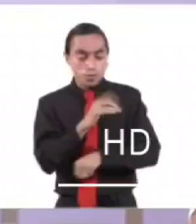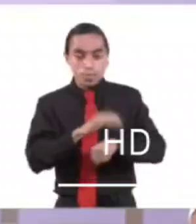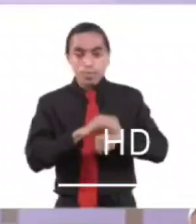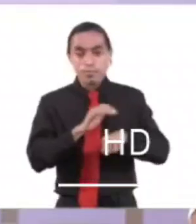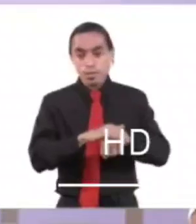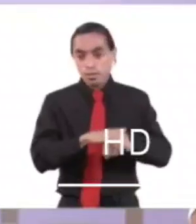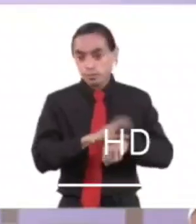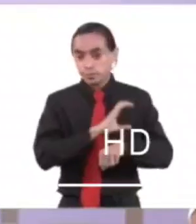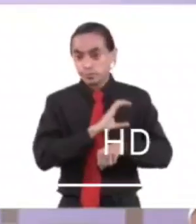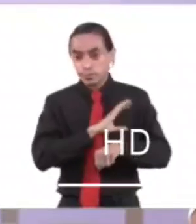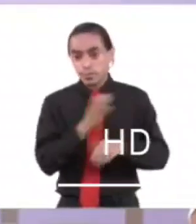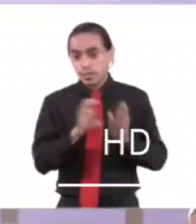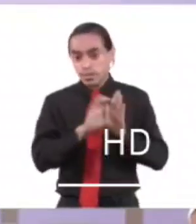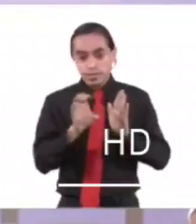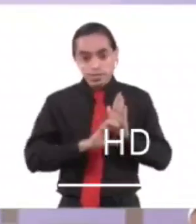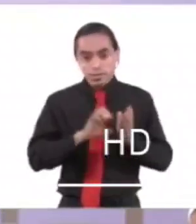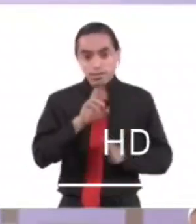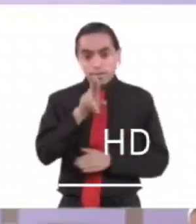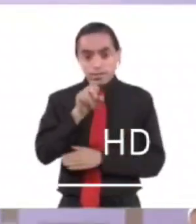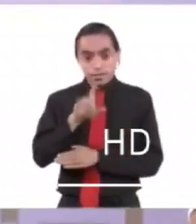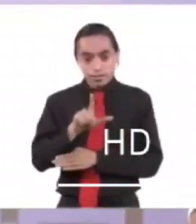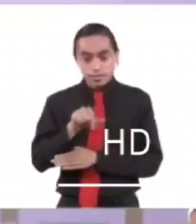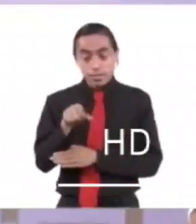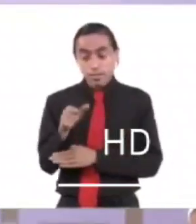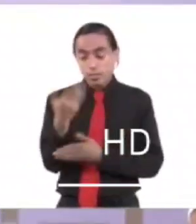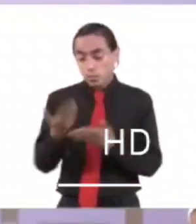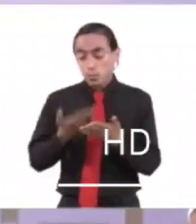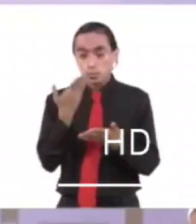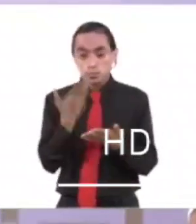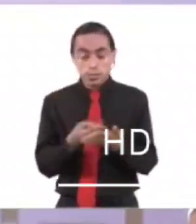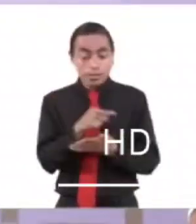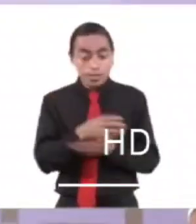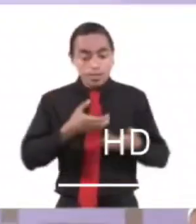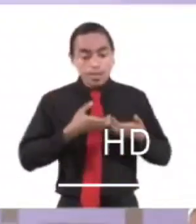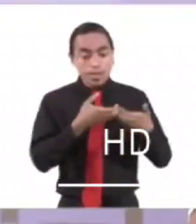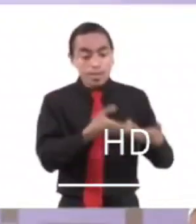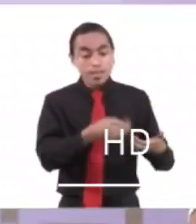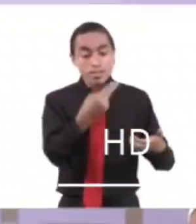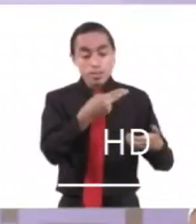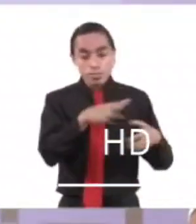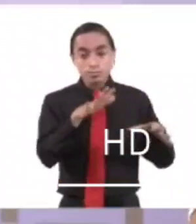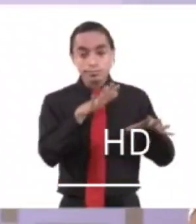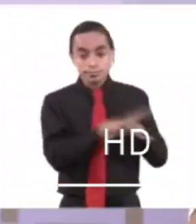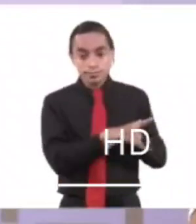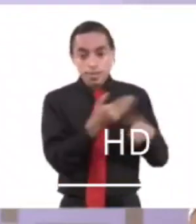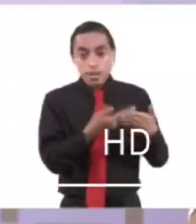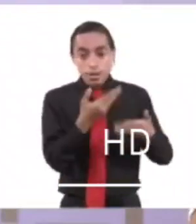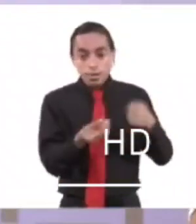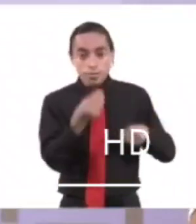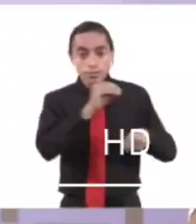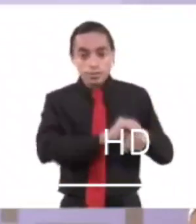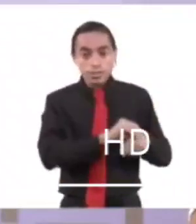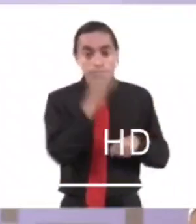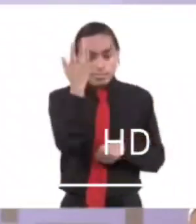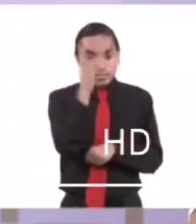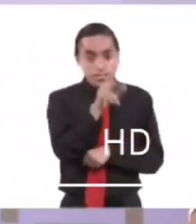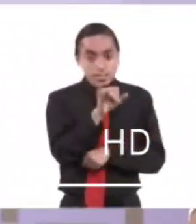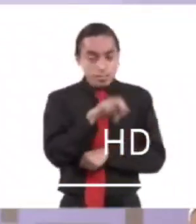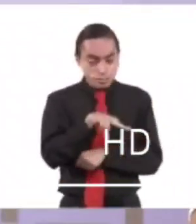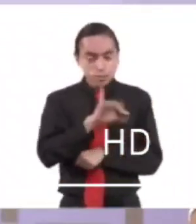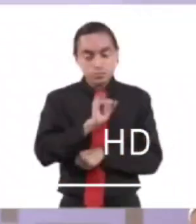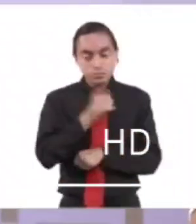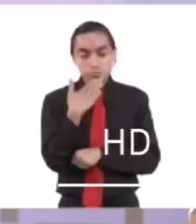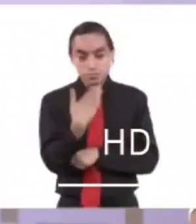cercanos, como Rafael Barajas el Fisgón, proponen que la calle sea renombrada como San Simonsi. De